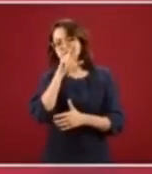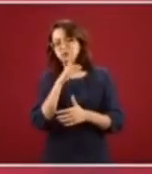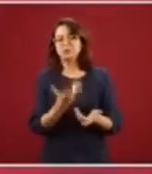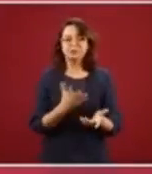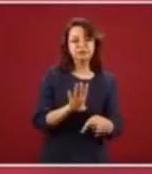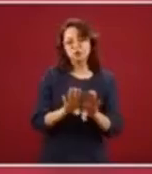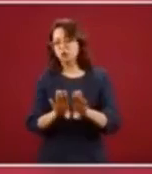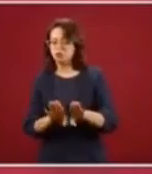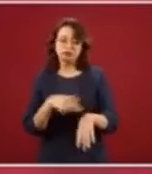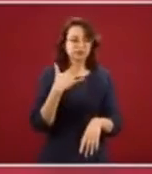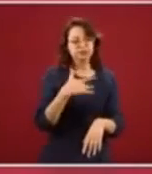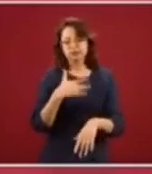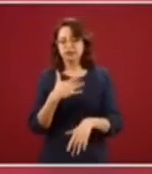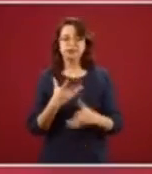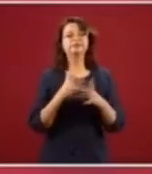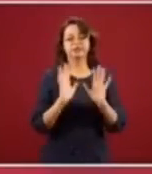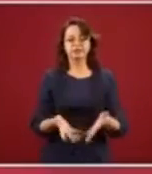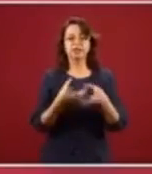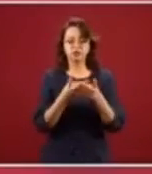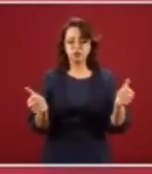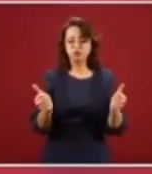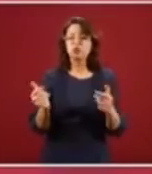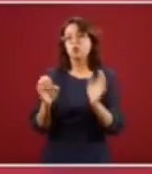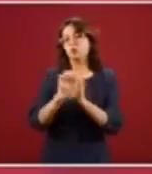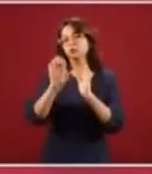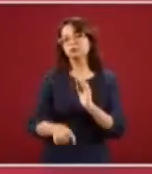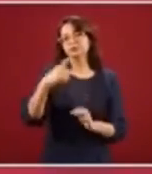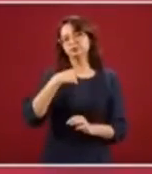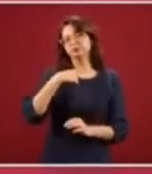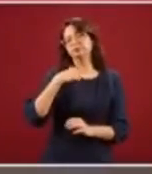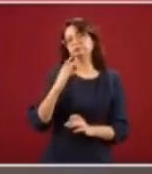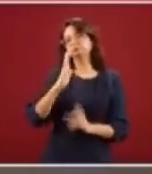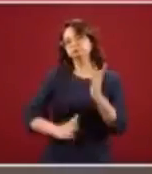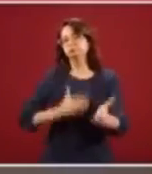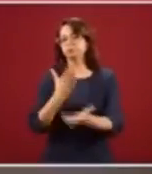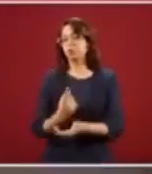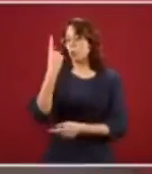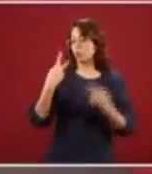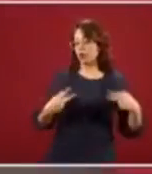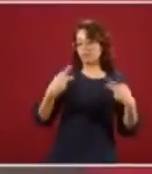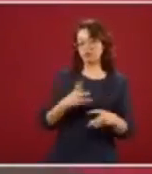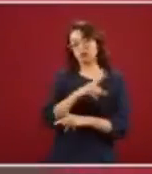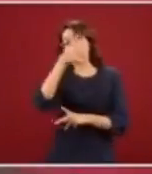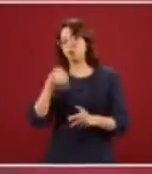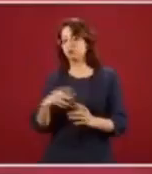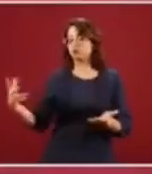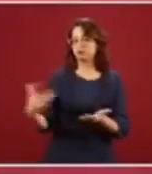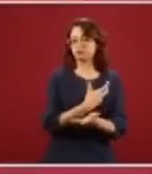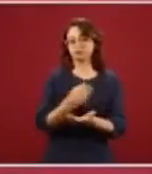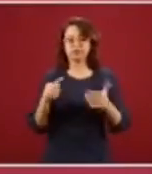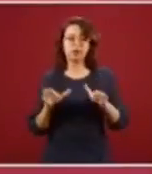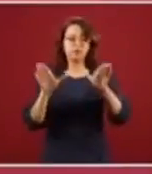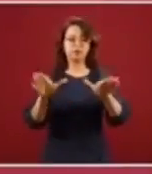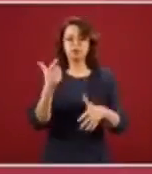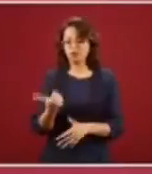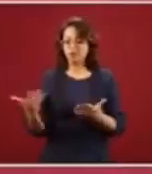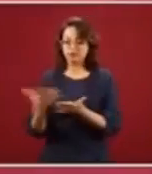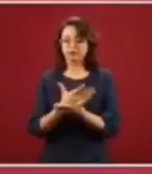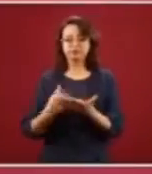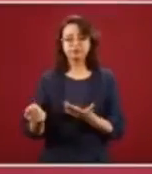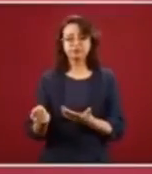comentaba de que en vez que uno se sacara el avión o el costo del avión, porque también eso lo vamos a